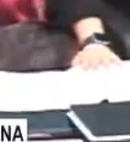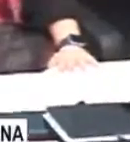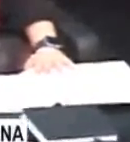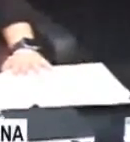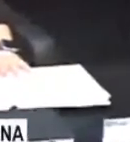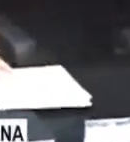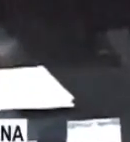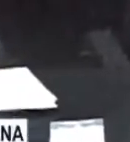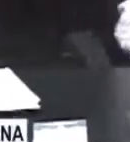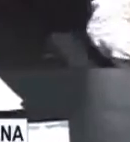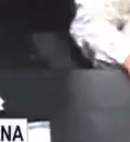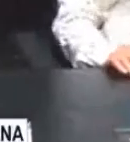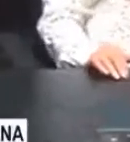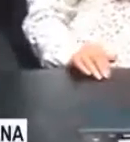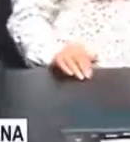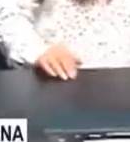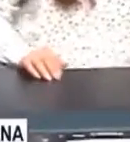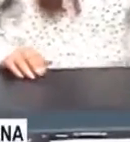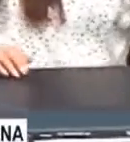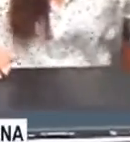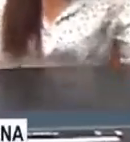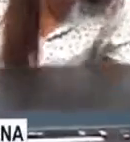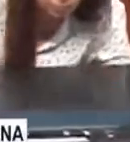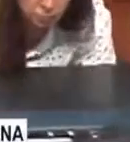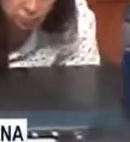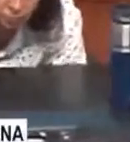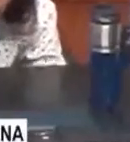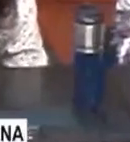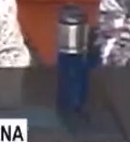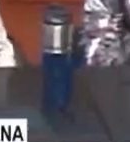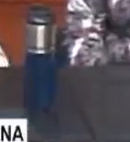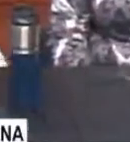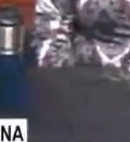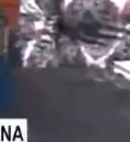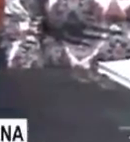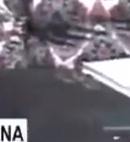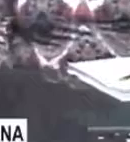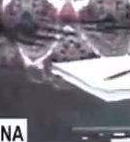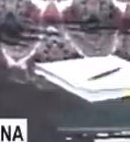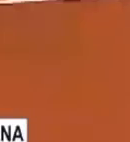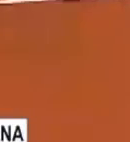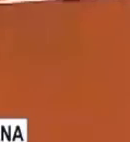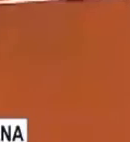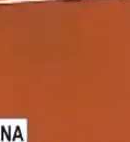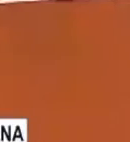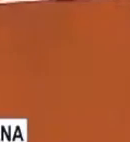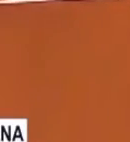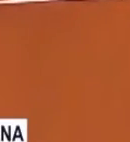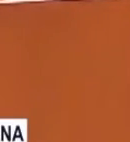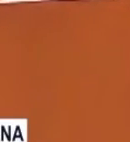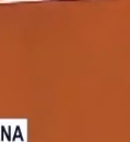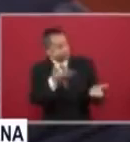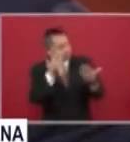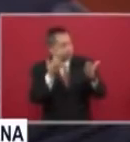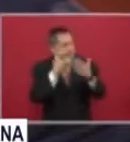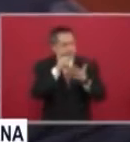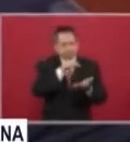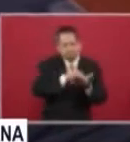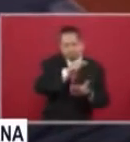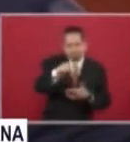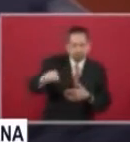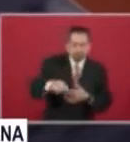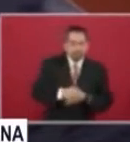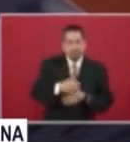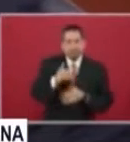tema fundamental hay varias características de lo aprobado el día de ayer que